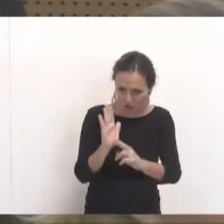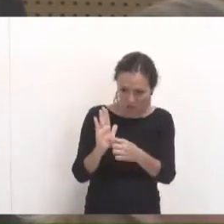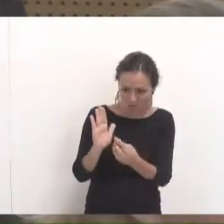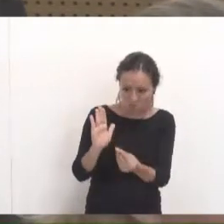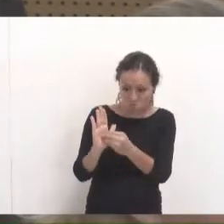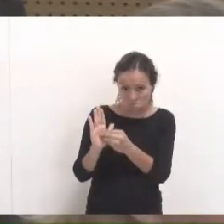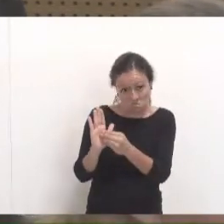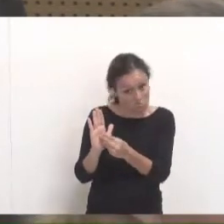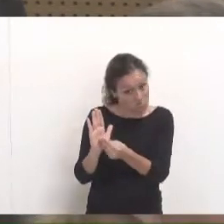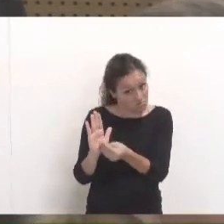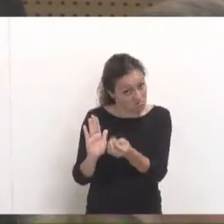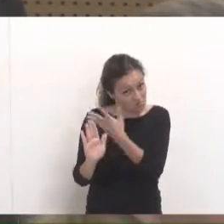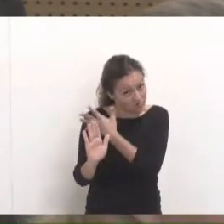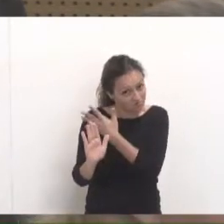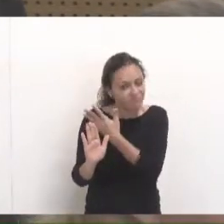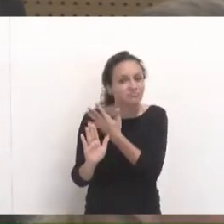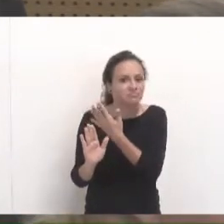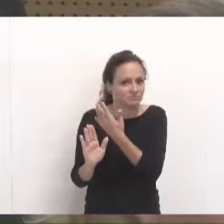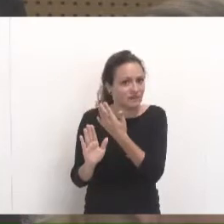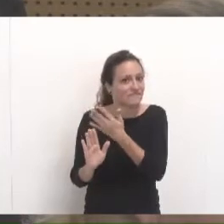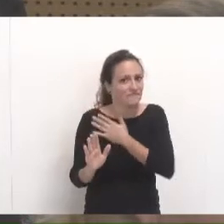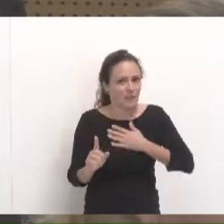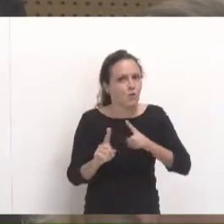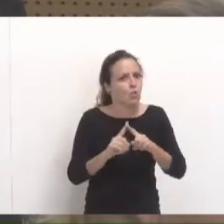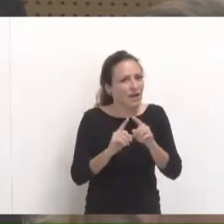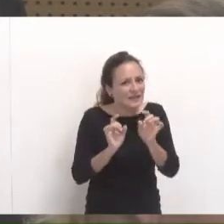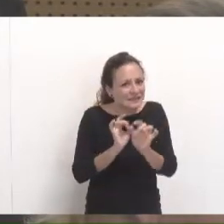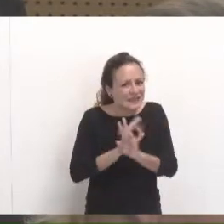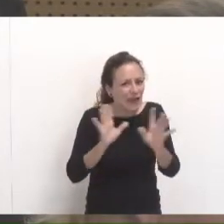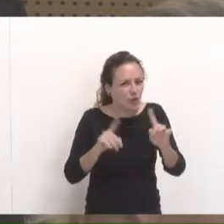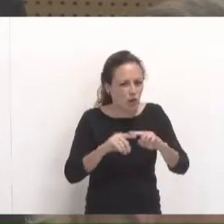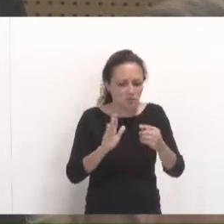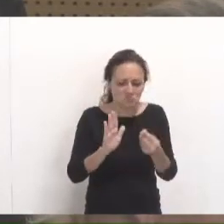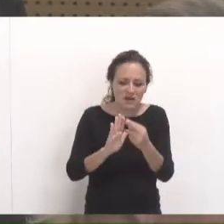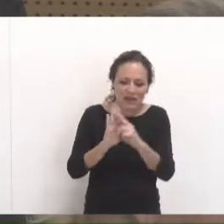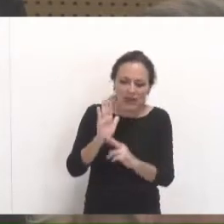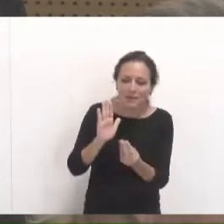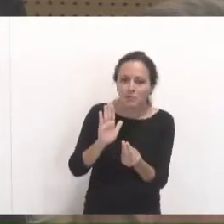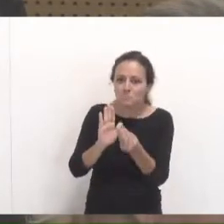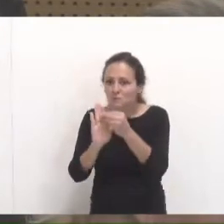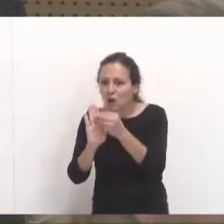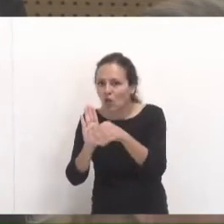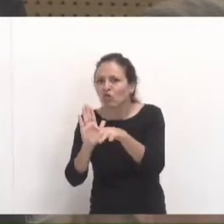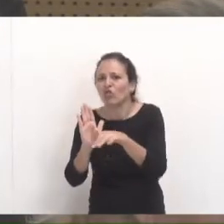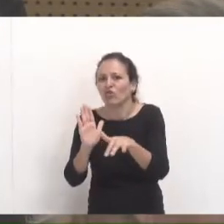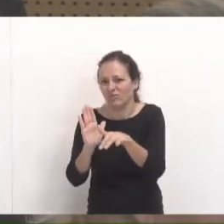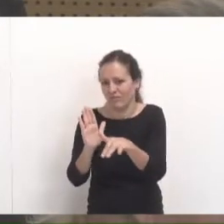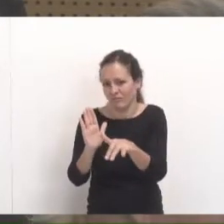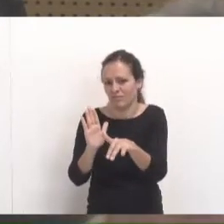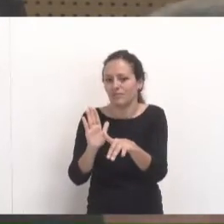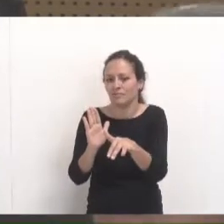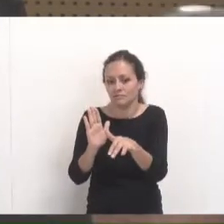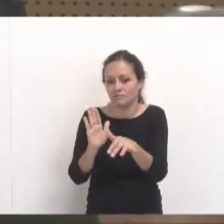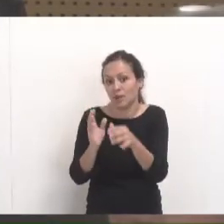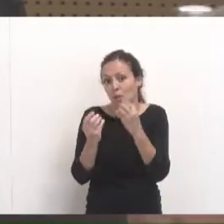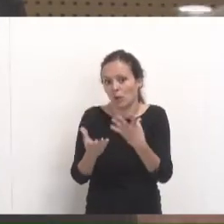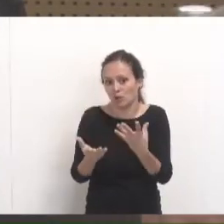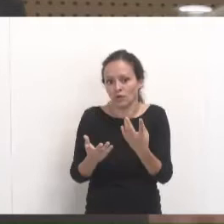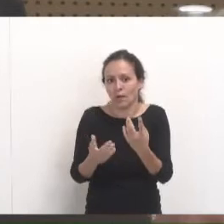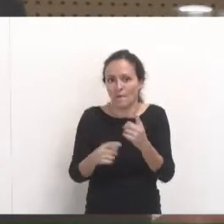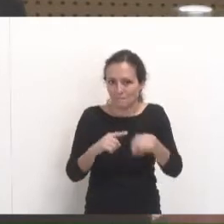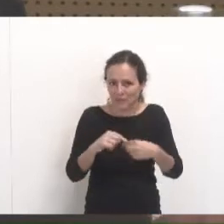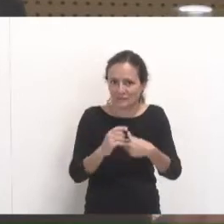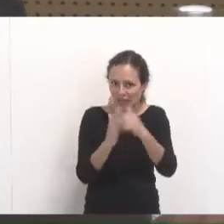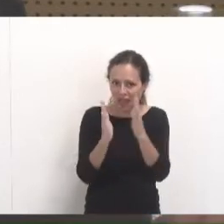por tanto nos gustaría que se clarificara en qué soporte tiene en el reglamento del Cabildo y bueno, y que conste en